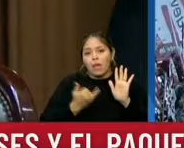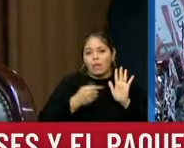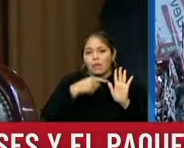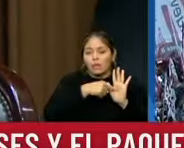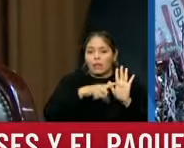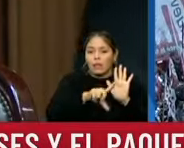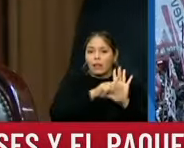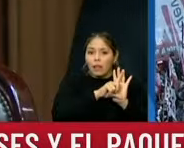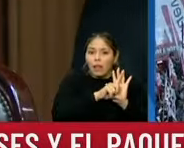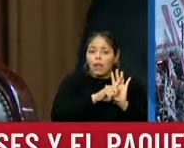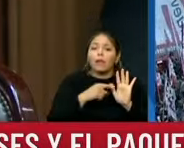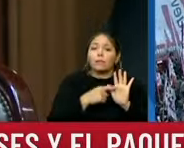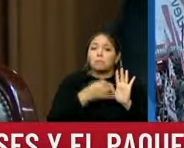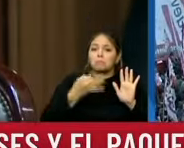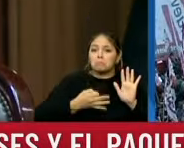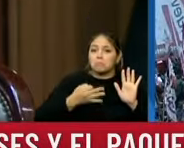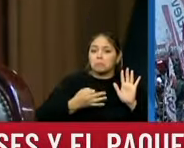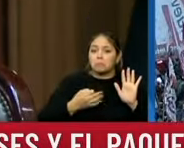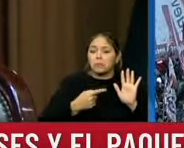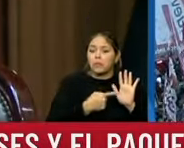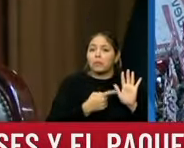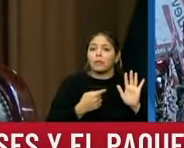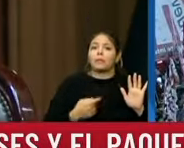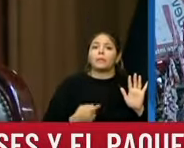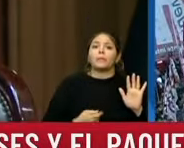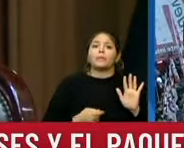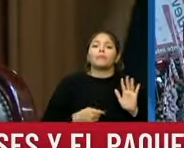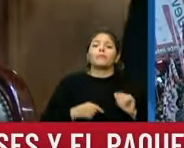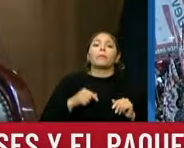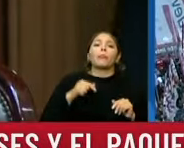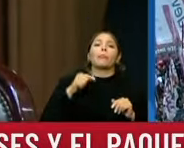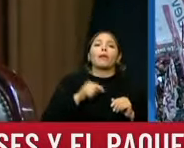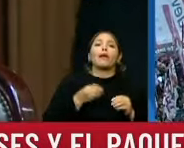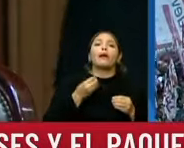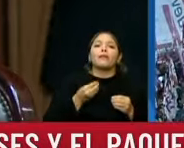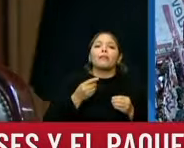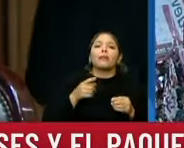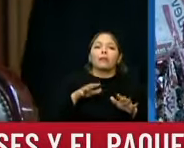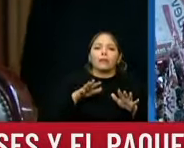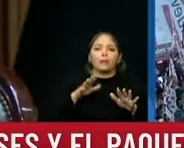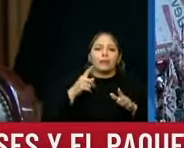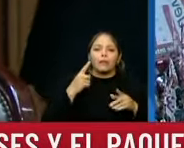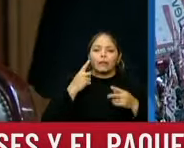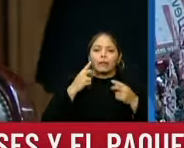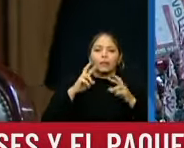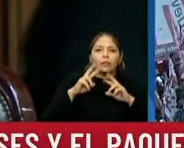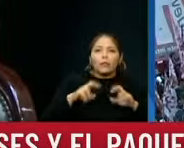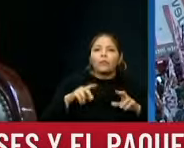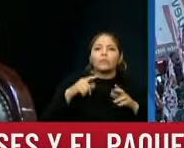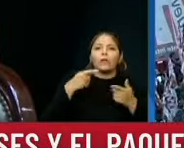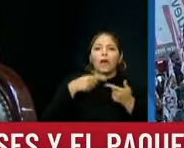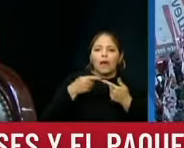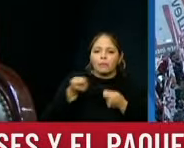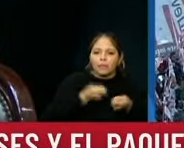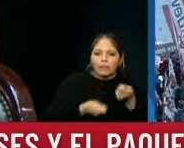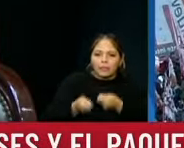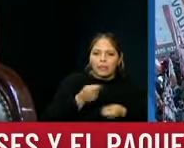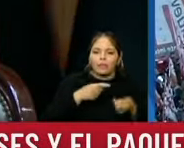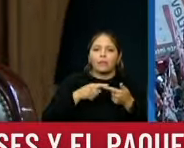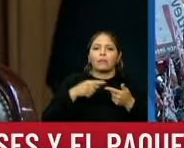pasar. Che, y van a seguir, ¿eh? A mí me pareció vergonzoso lo de la diputada Gailiar, ¿no? Volviendo al